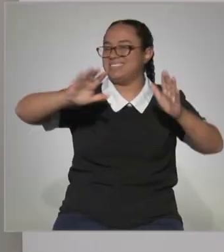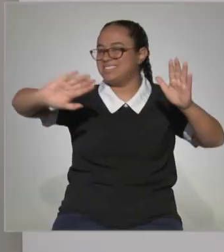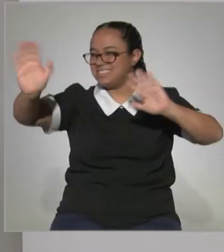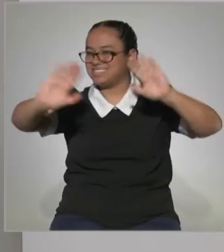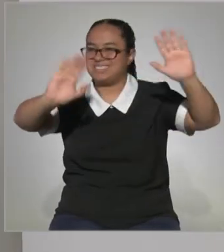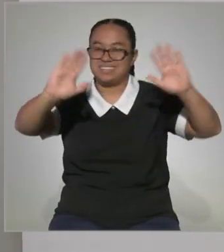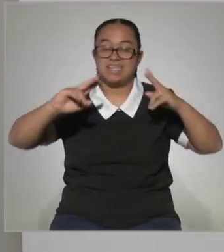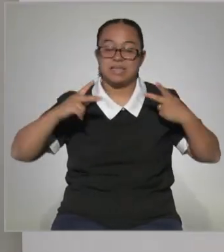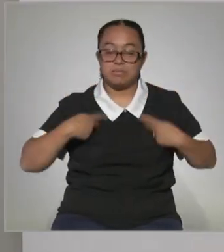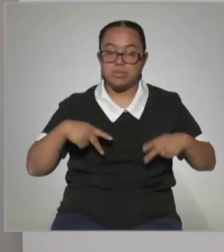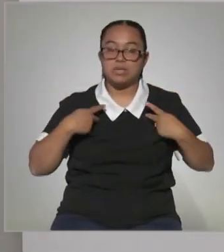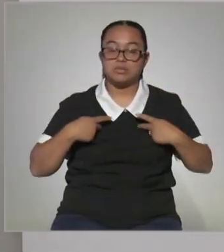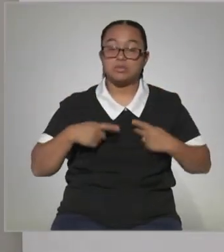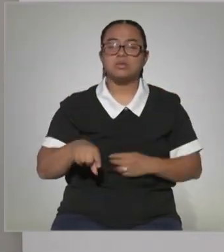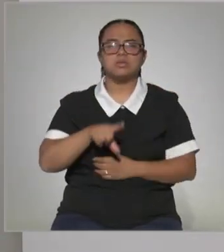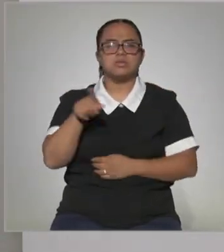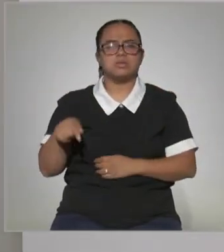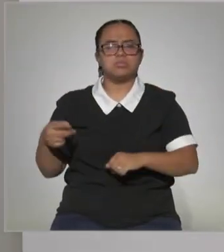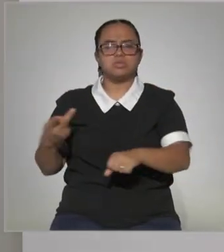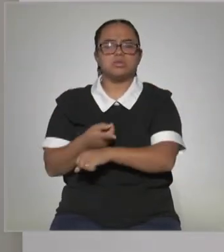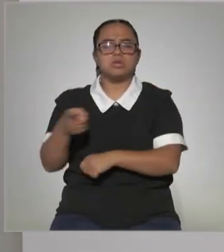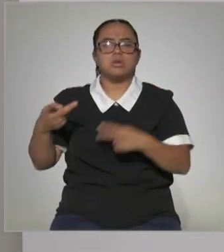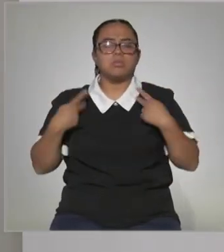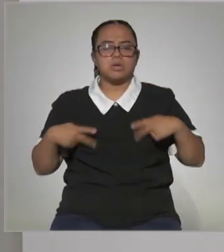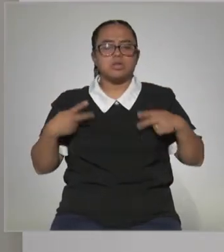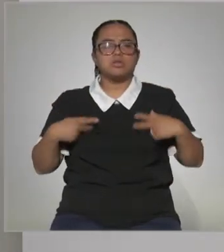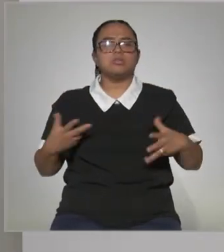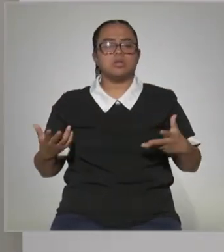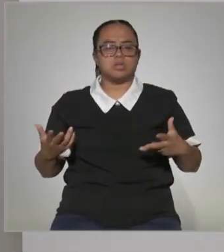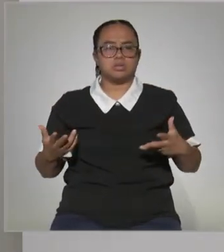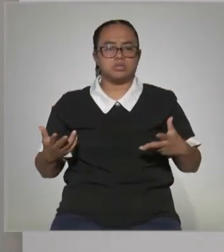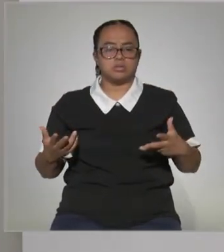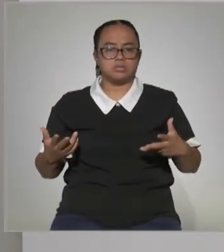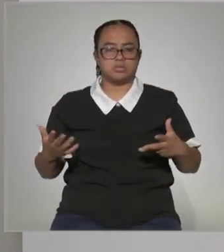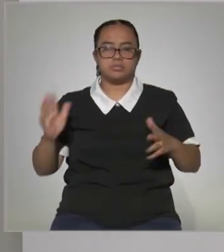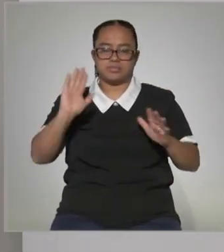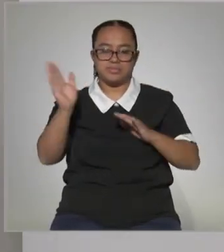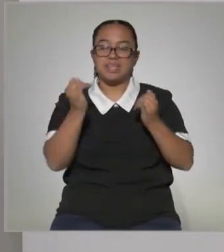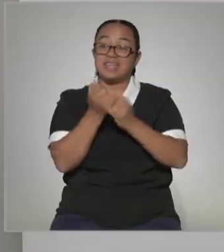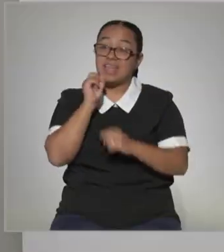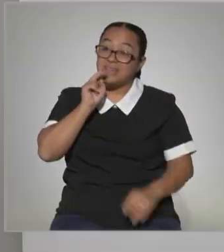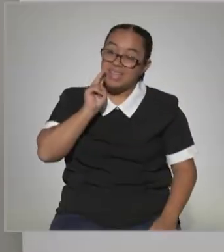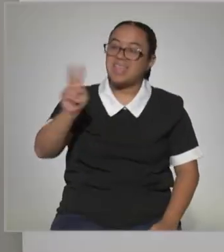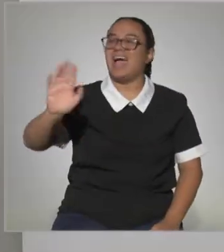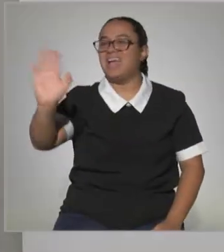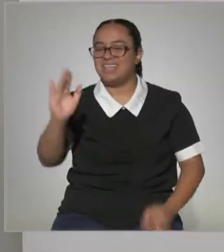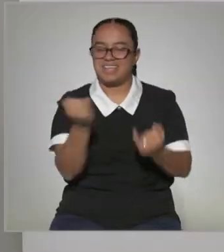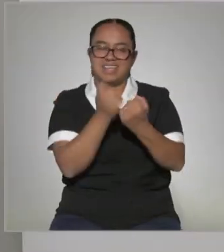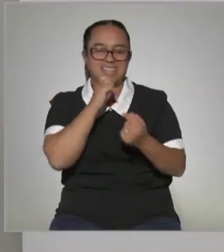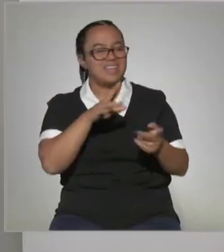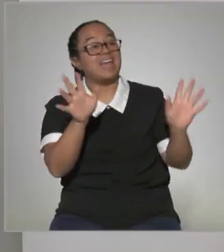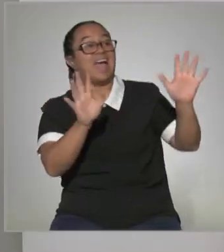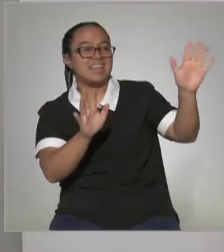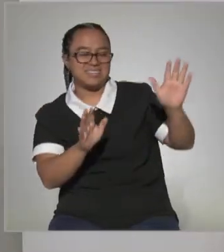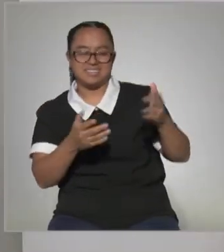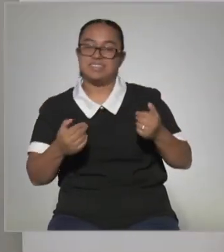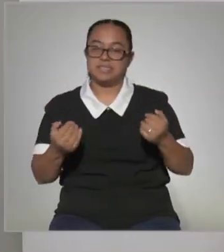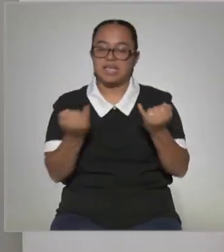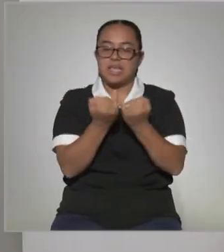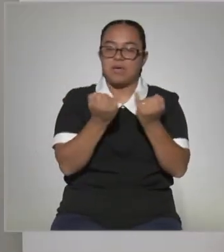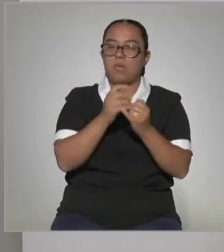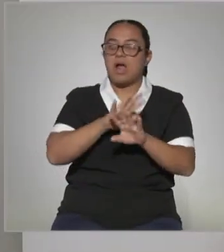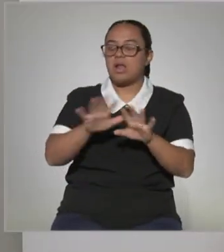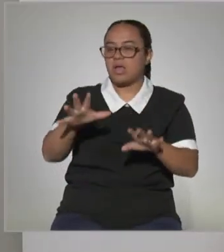a la gente, eventualmente las personas, tú las entrenas, ¿no? A que cuando te ven, sonríen y te van a saludar, ¿no? Y